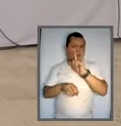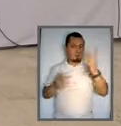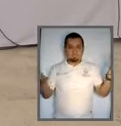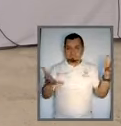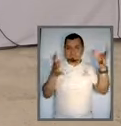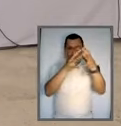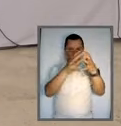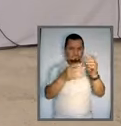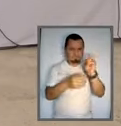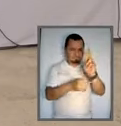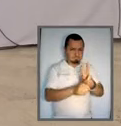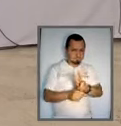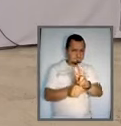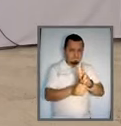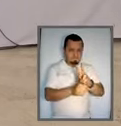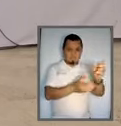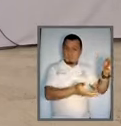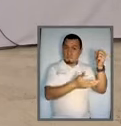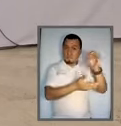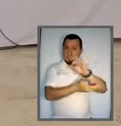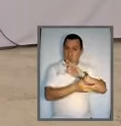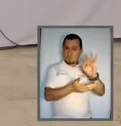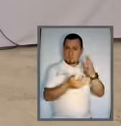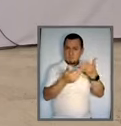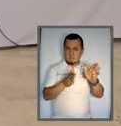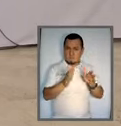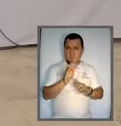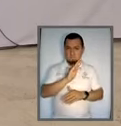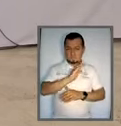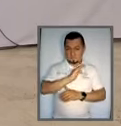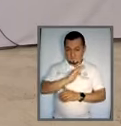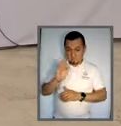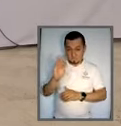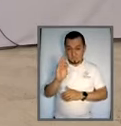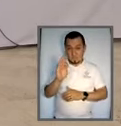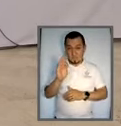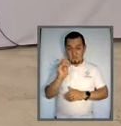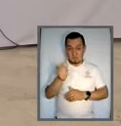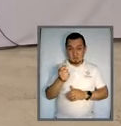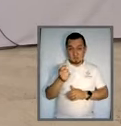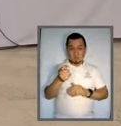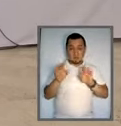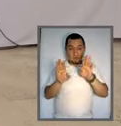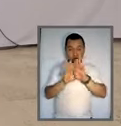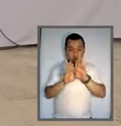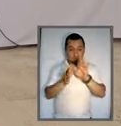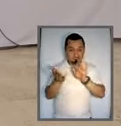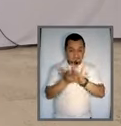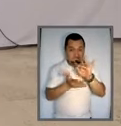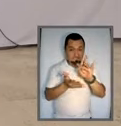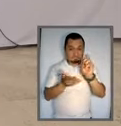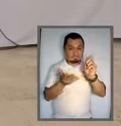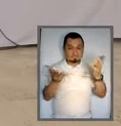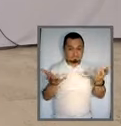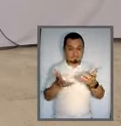vigilancia comunitaria. Esto podría abrir la puerta de alguna manera para que se pase ya de la vigilancia comunitaria a ingresar estas